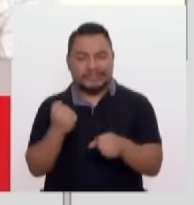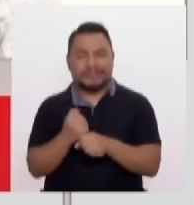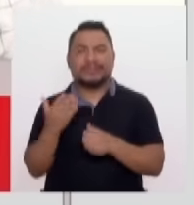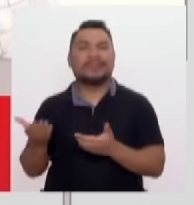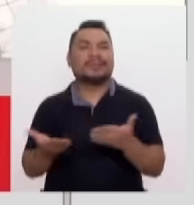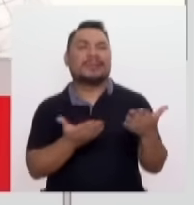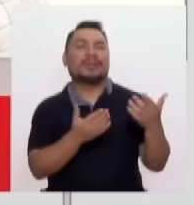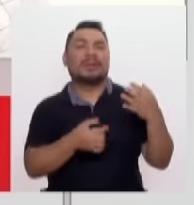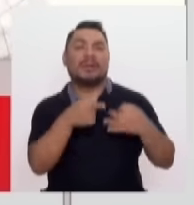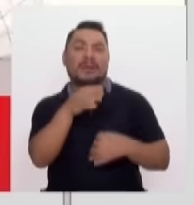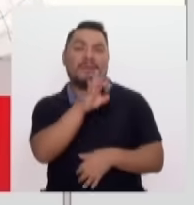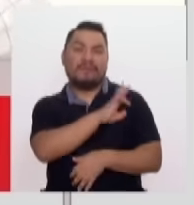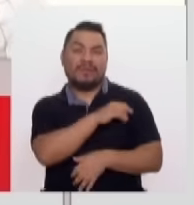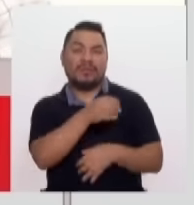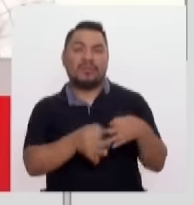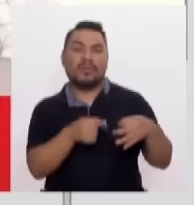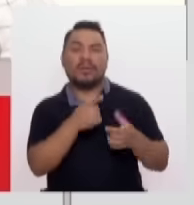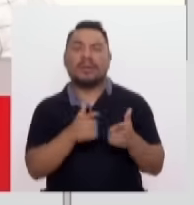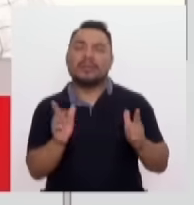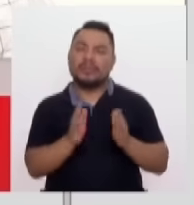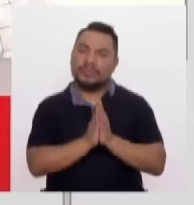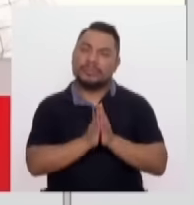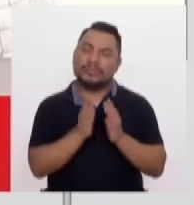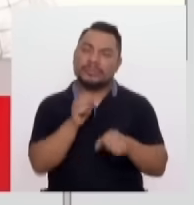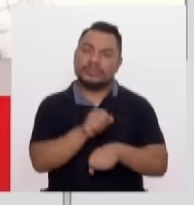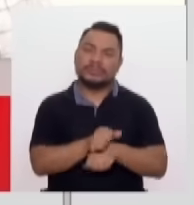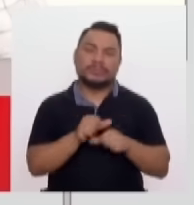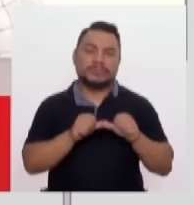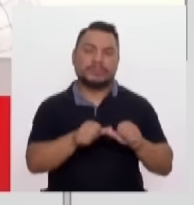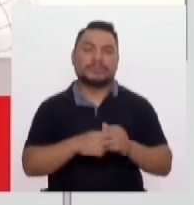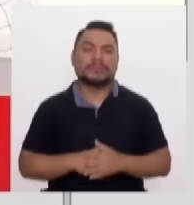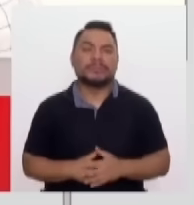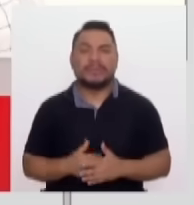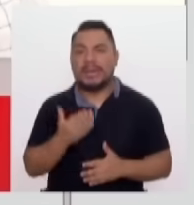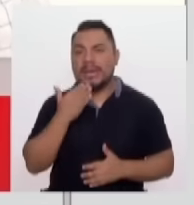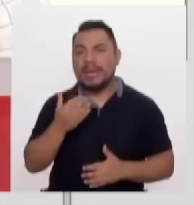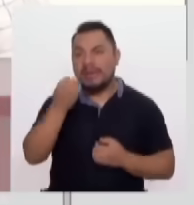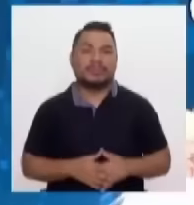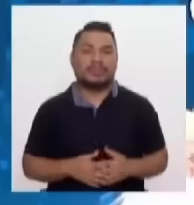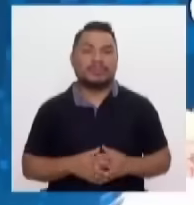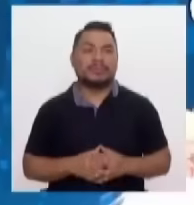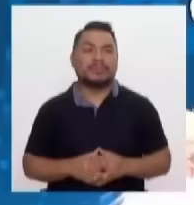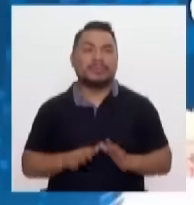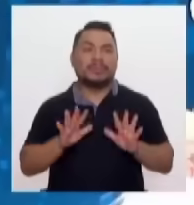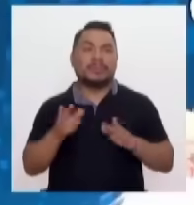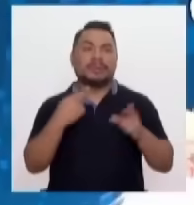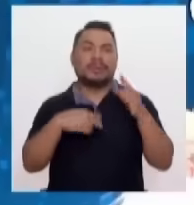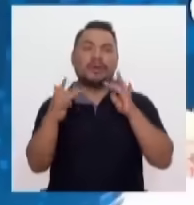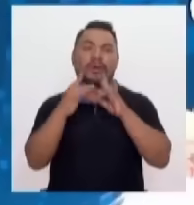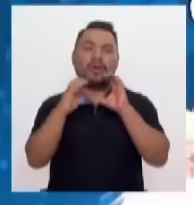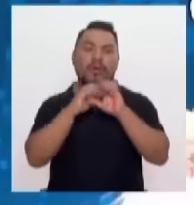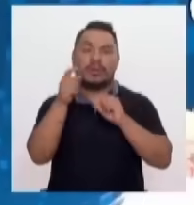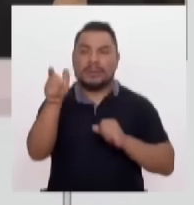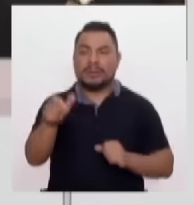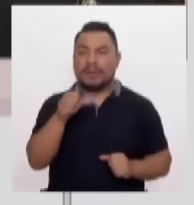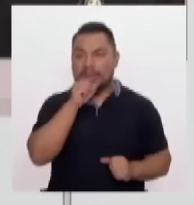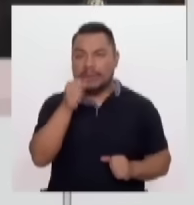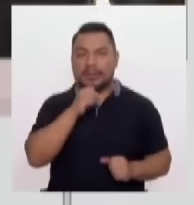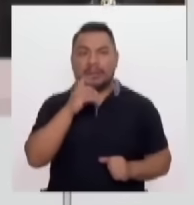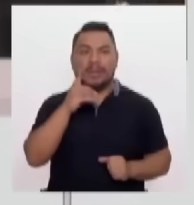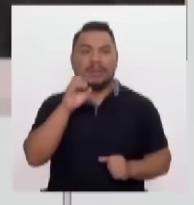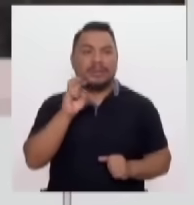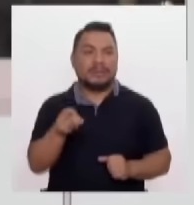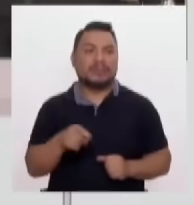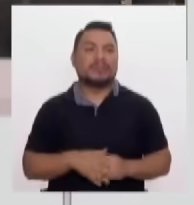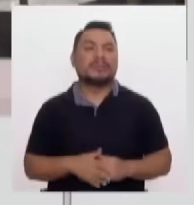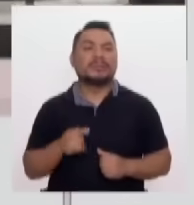mano tanto del Ministerio Público con el Poder Judicial. Agradecemos a Dean Cárdenas por este despacho y a retomar comunicación con nuestro compañero Dean